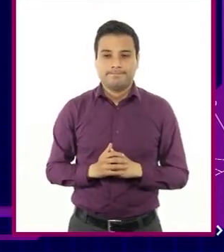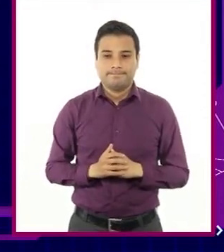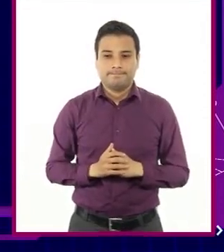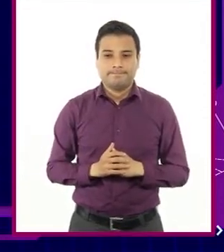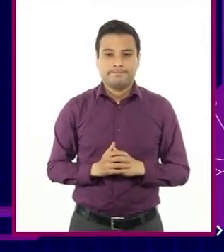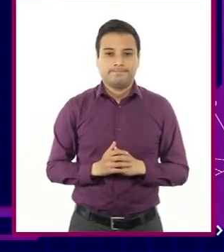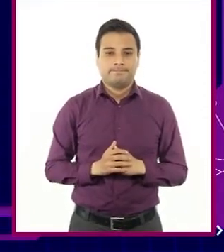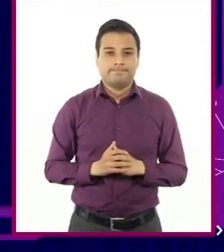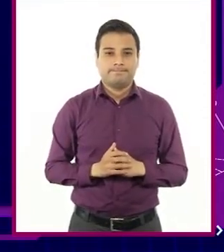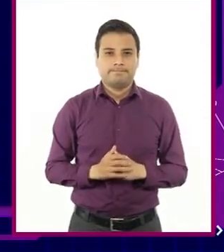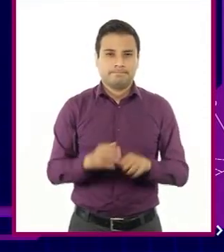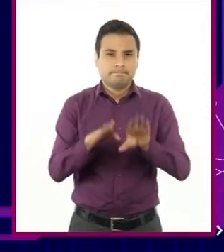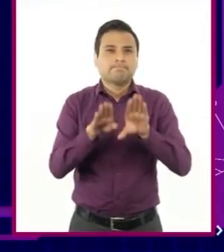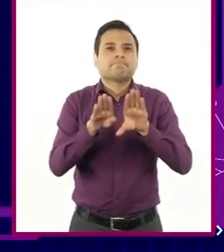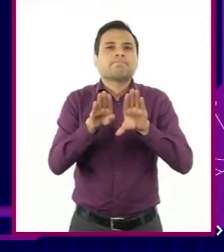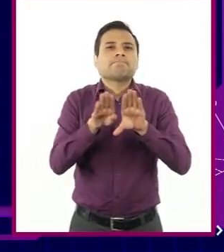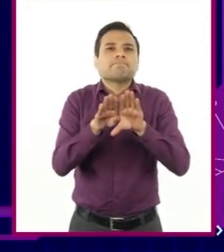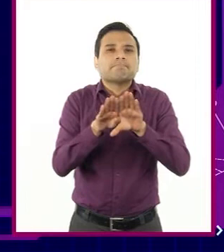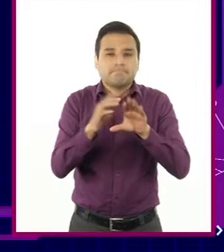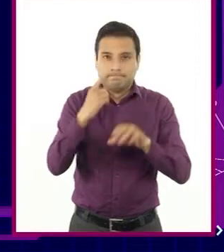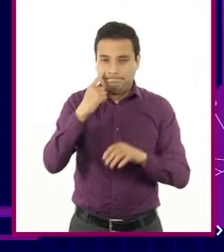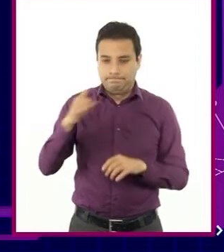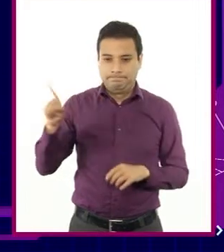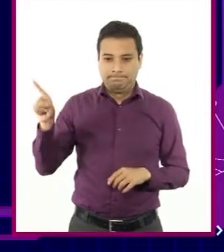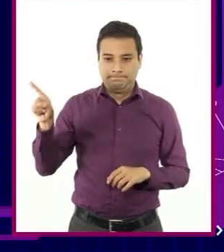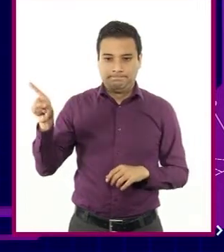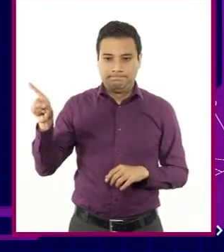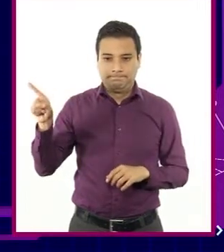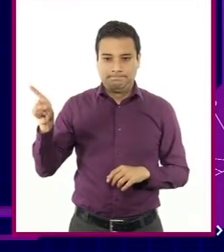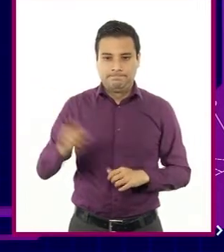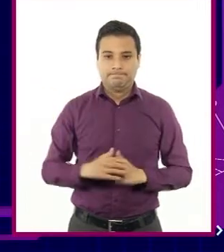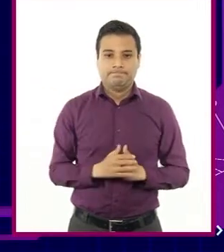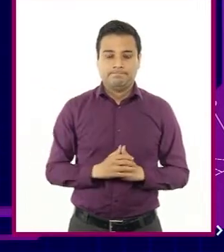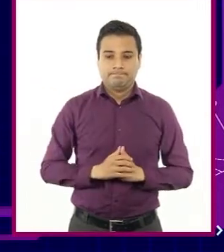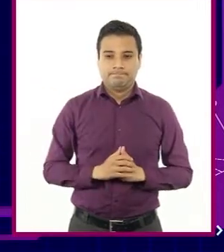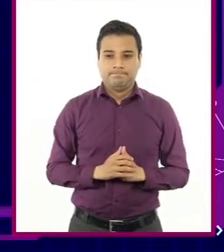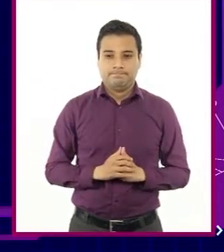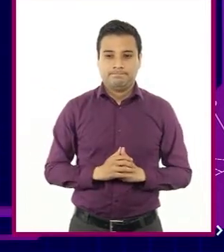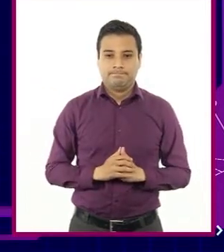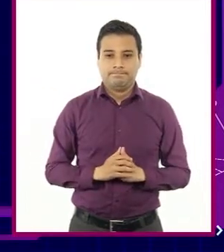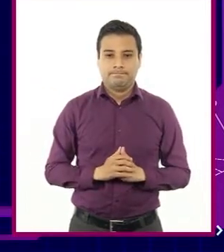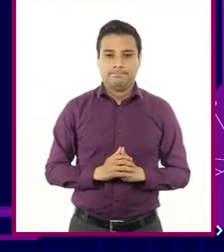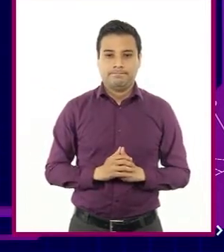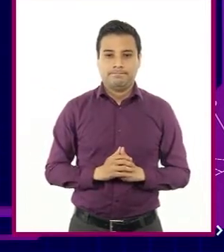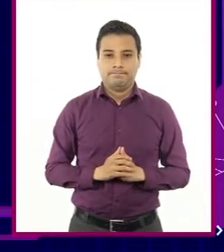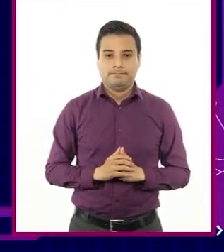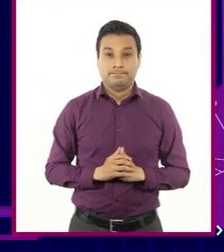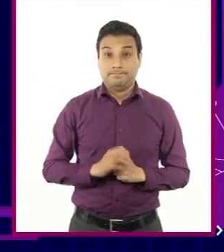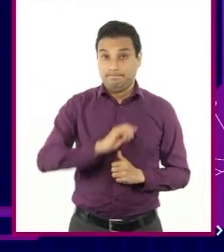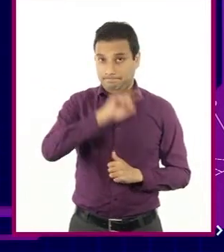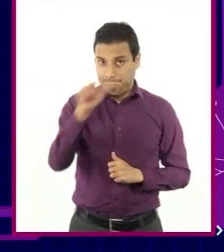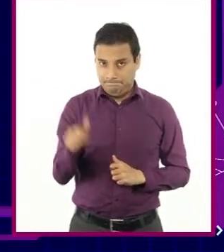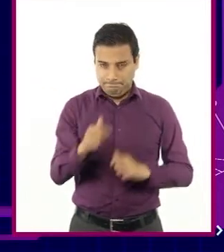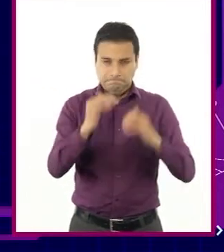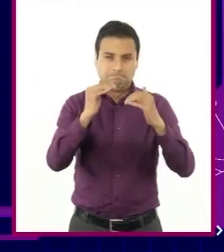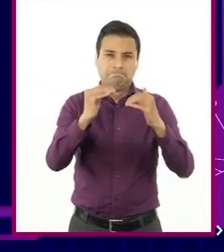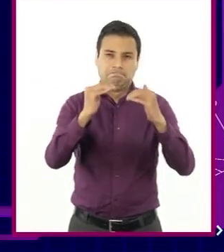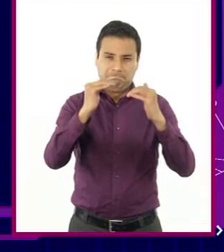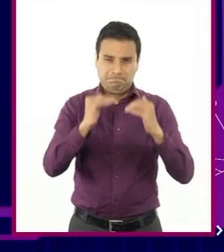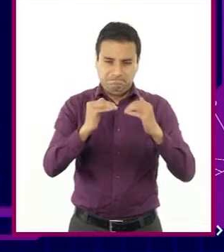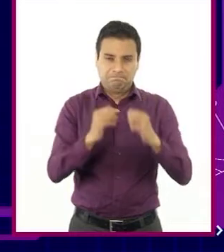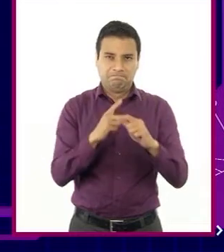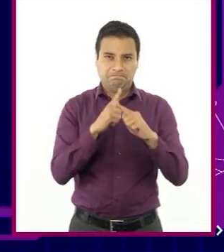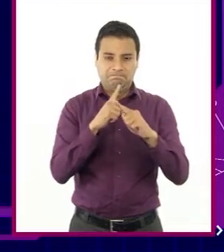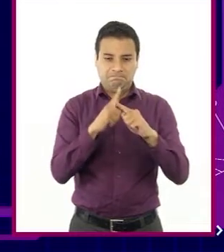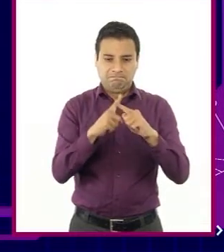factor de conversión será una milla entre 1.6093 kilómetros. Luego, multiplicamos cantidad